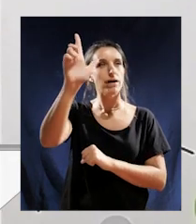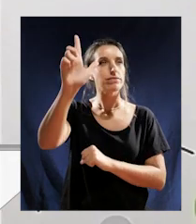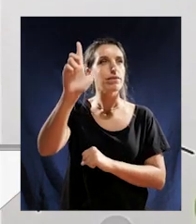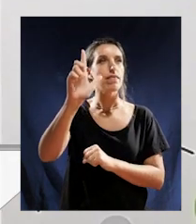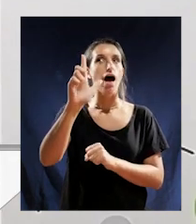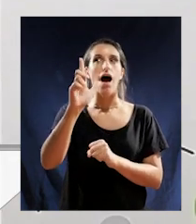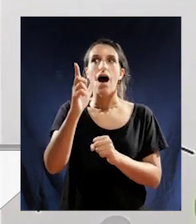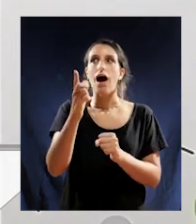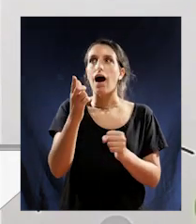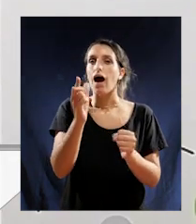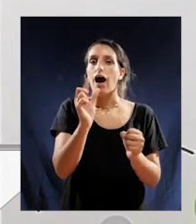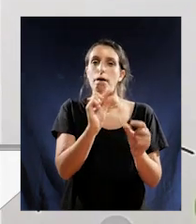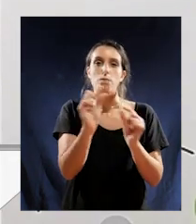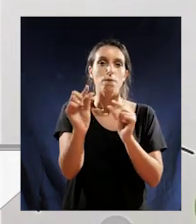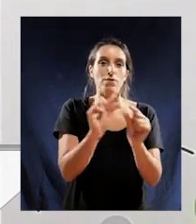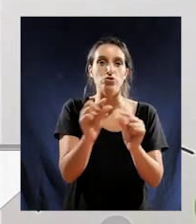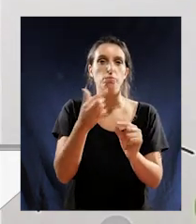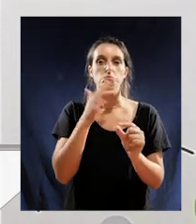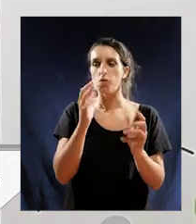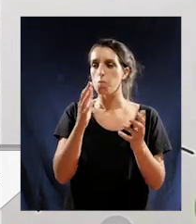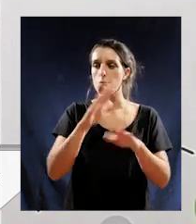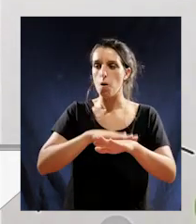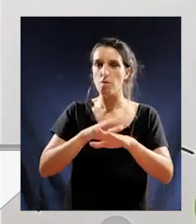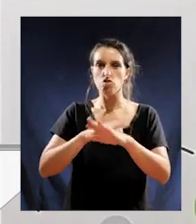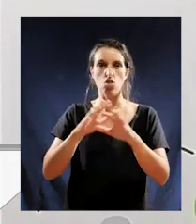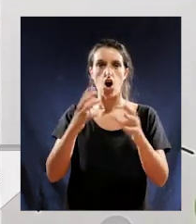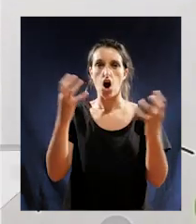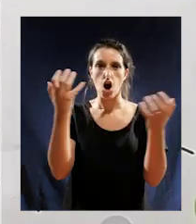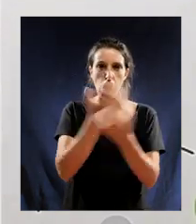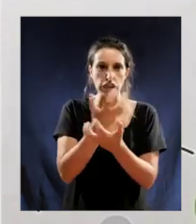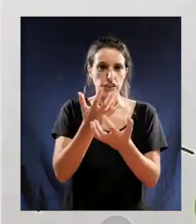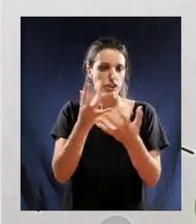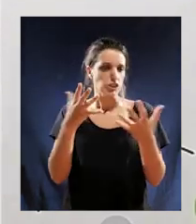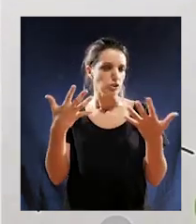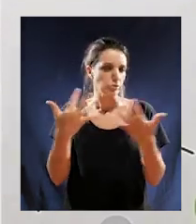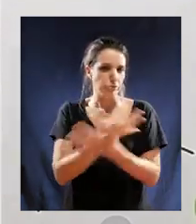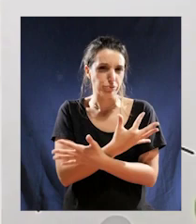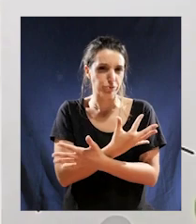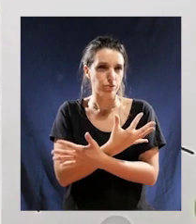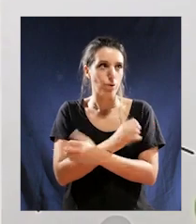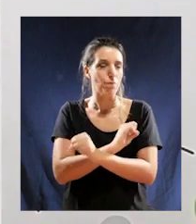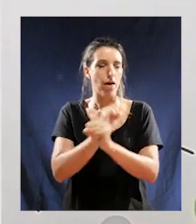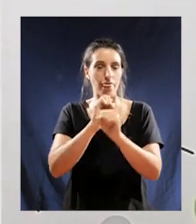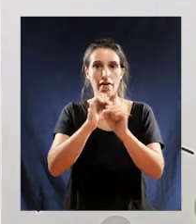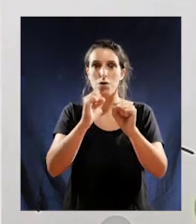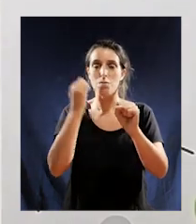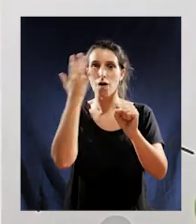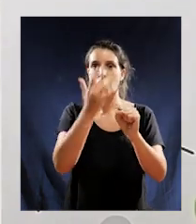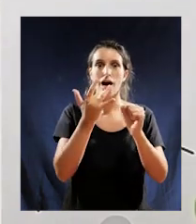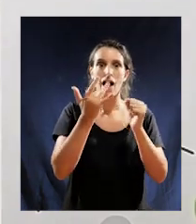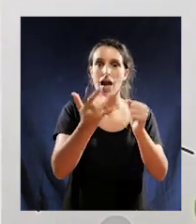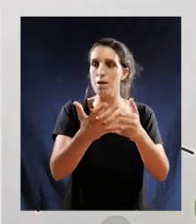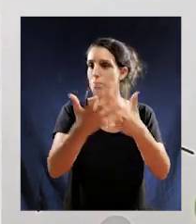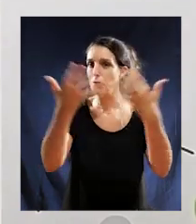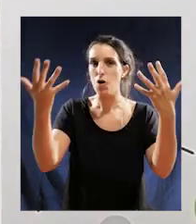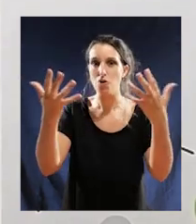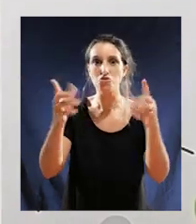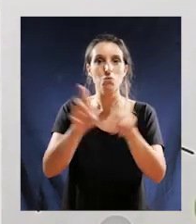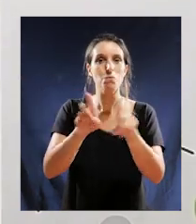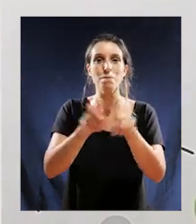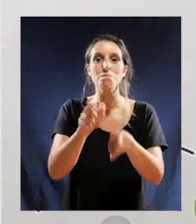los humanos tenemos esa capacidad de a ratos de hacer que en el horror surja lo maravilloso